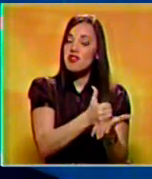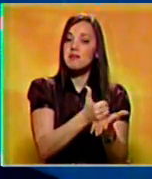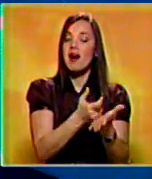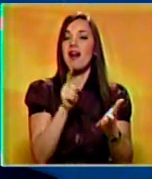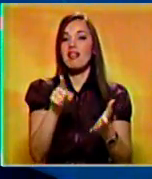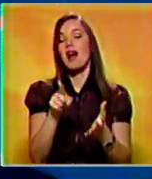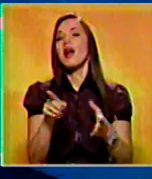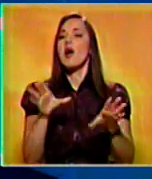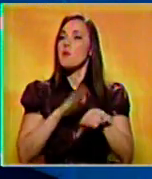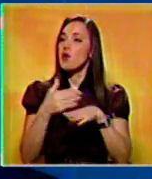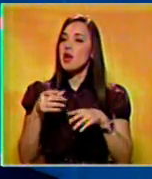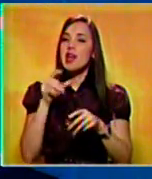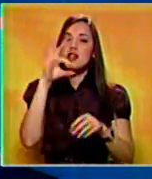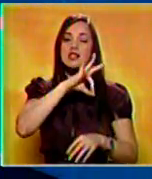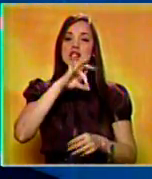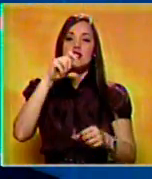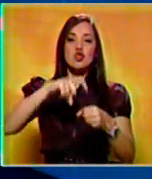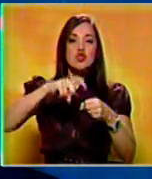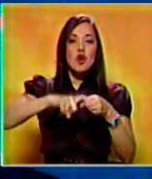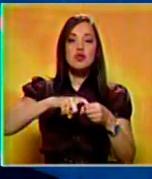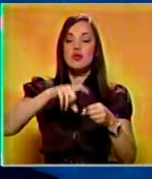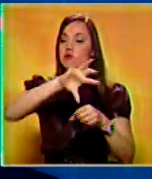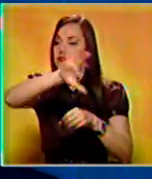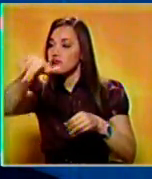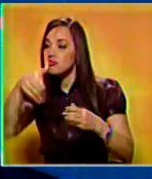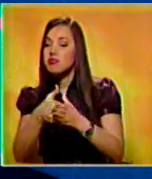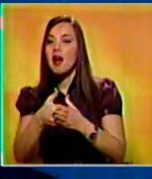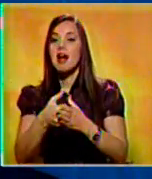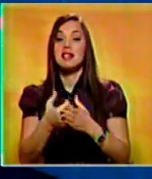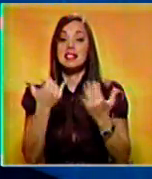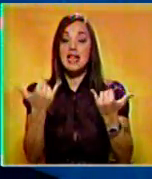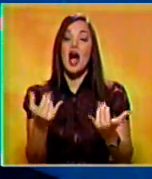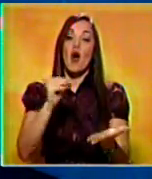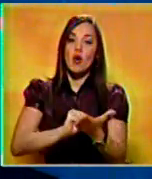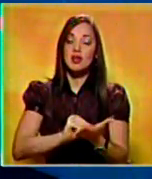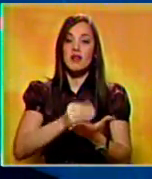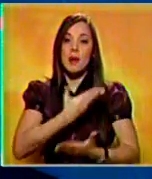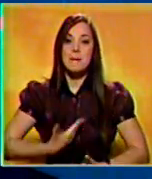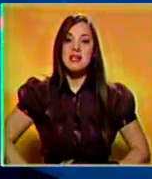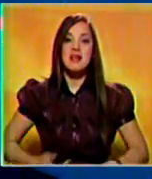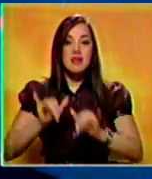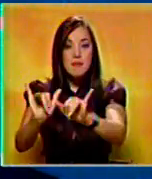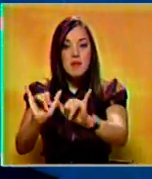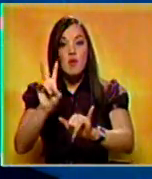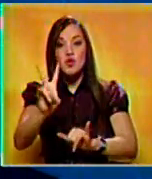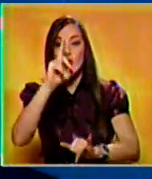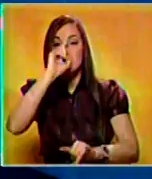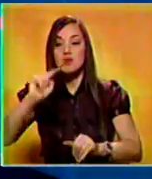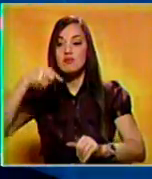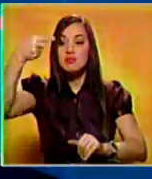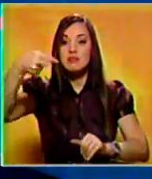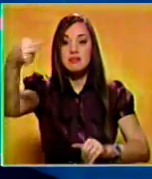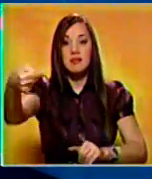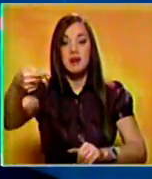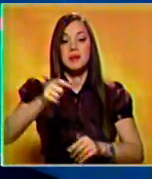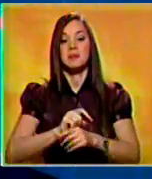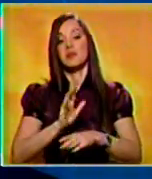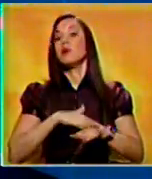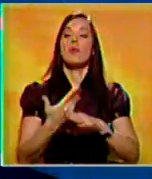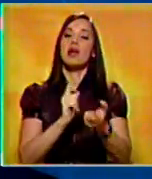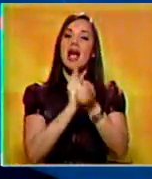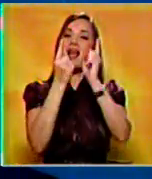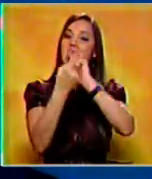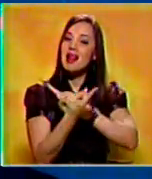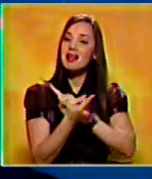asamblea de socios por otro periodo de 2 años. Esto en un día de anuncio clave importante porque el cambio de formato para la